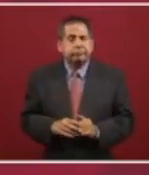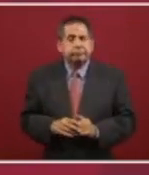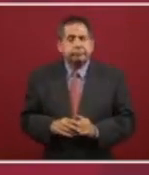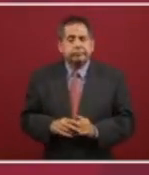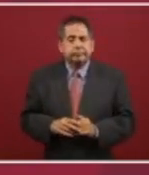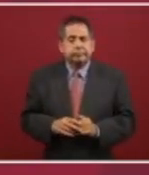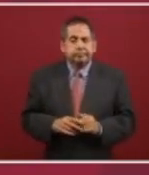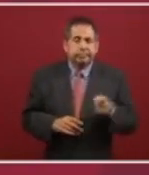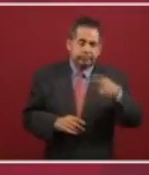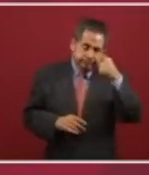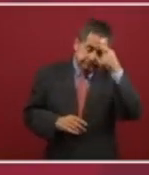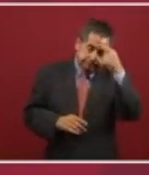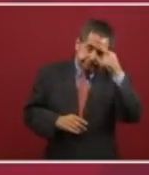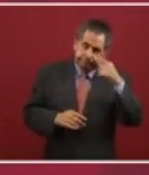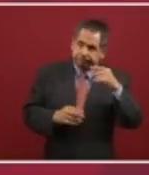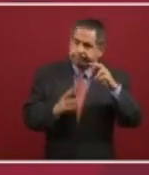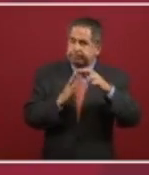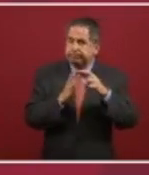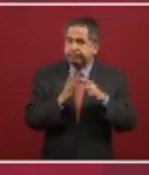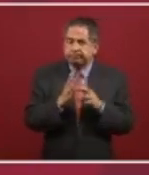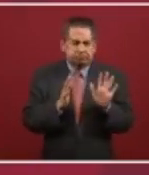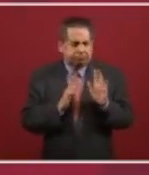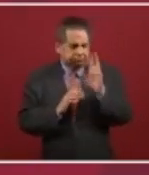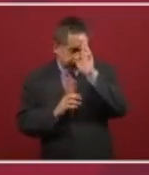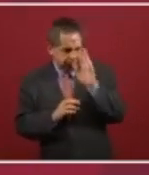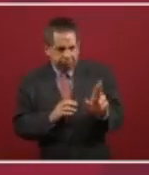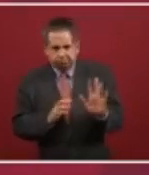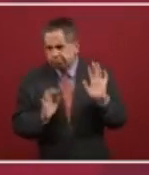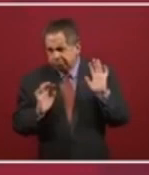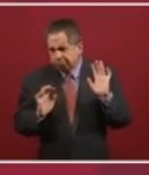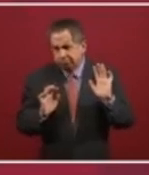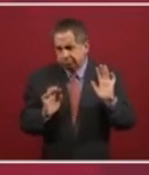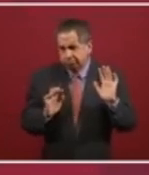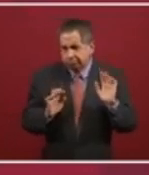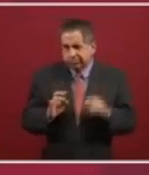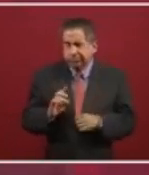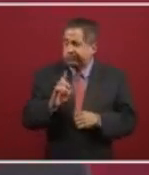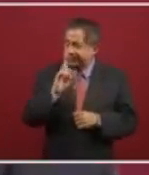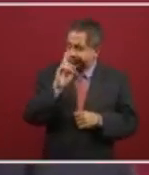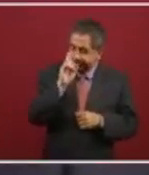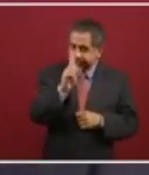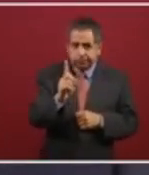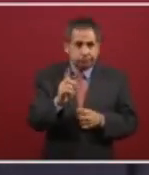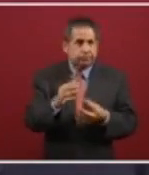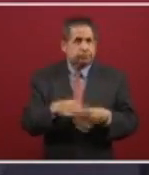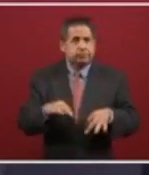son criterios que se respetan. Lo más importante